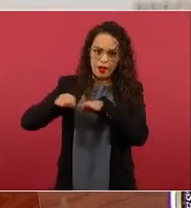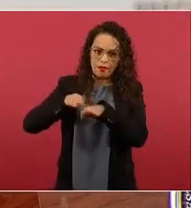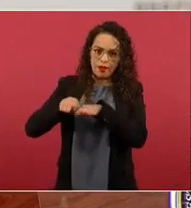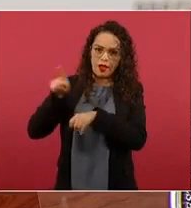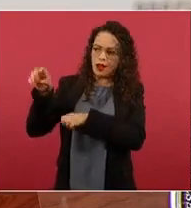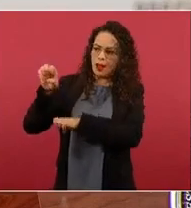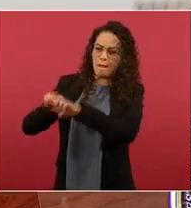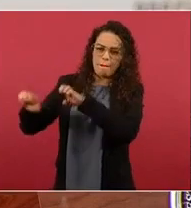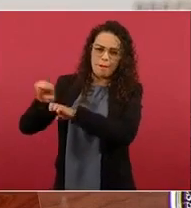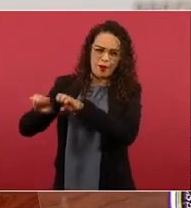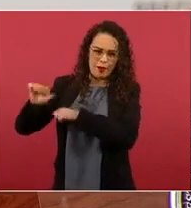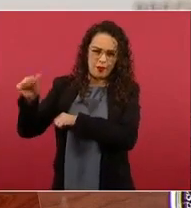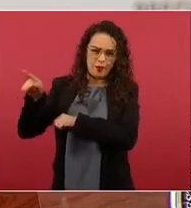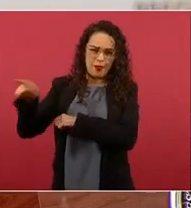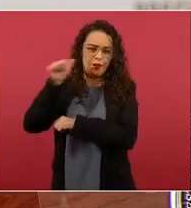nuestros adversarios,